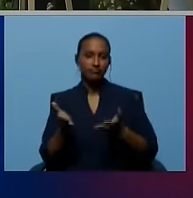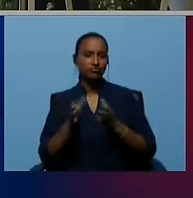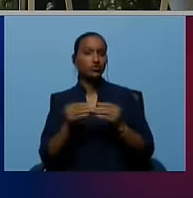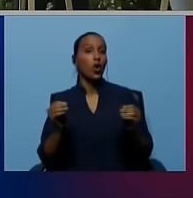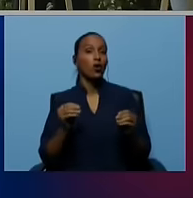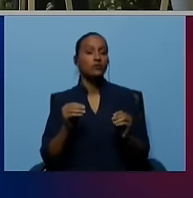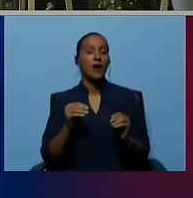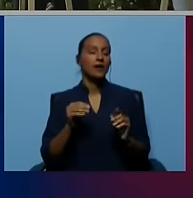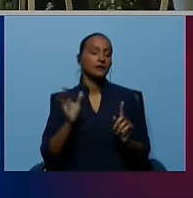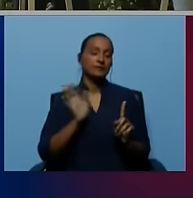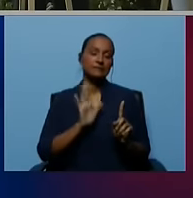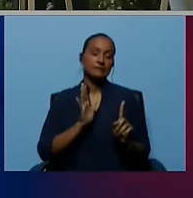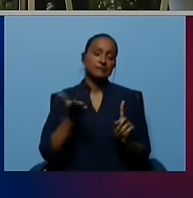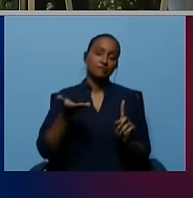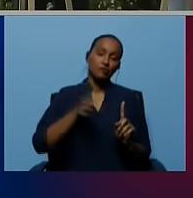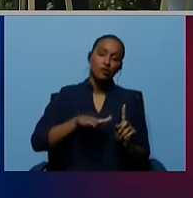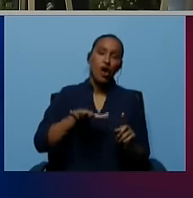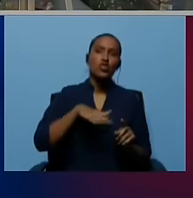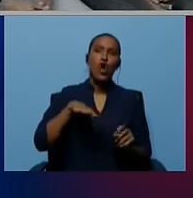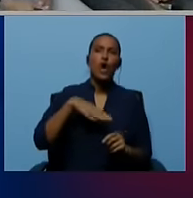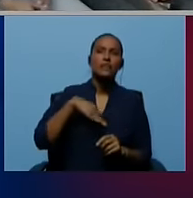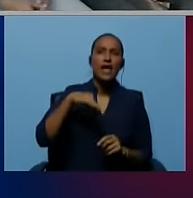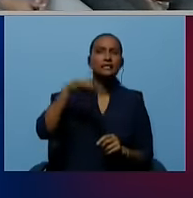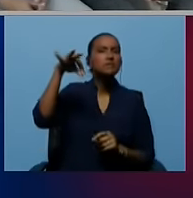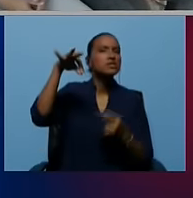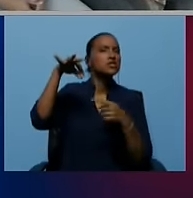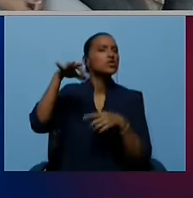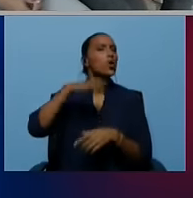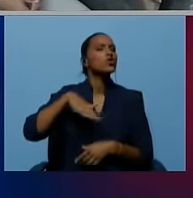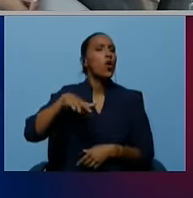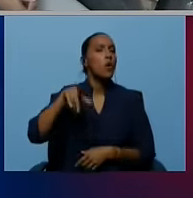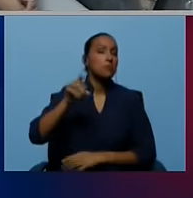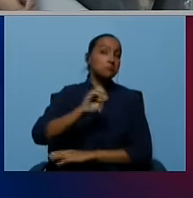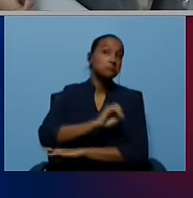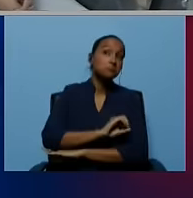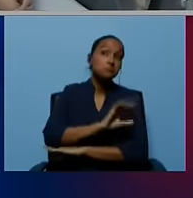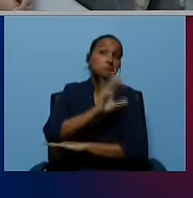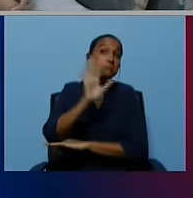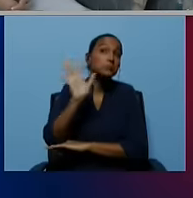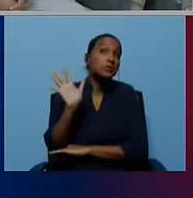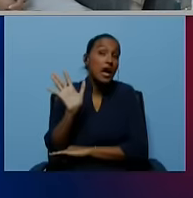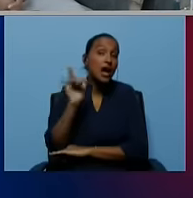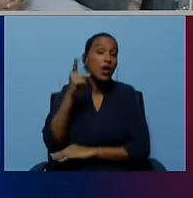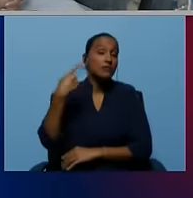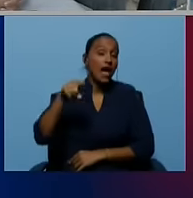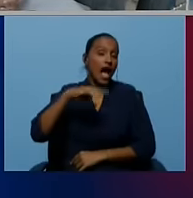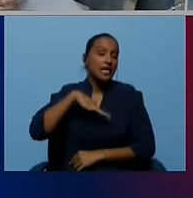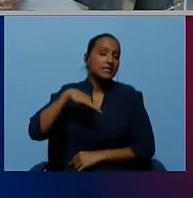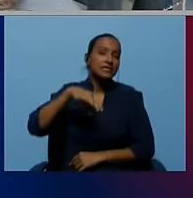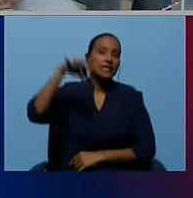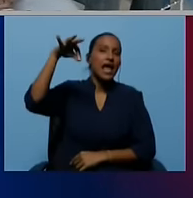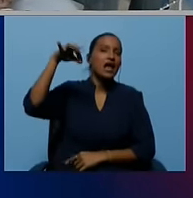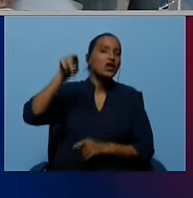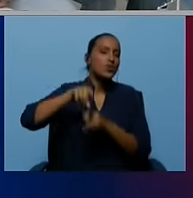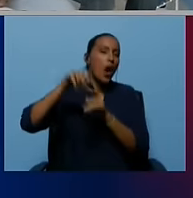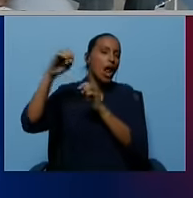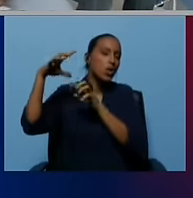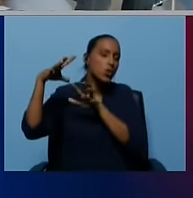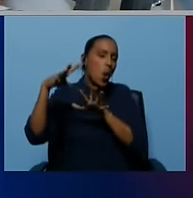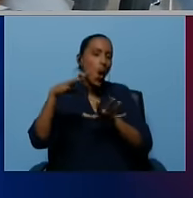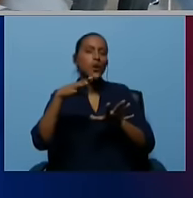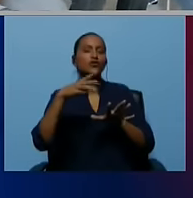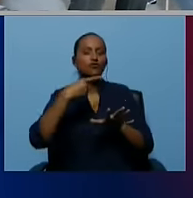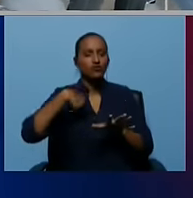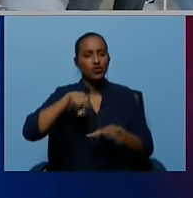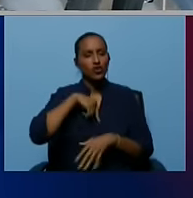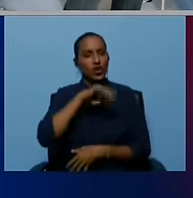parten, pero deben estar allá en algún lugar del cielo donde está la gente iluminada que nos trajo luz. Así que me